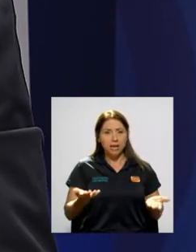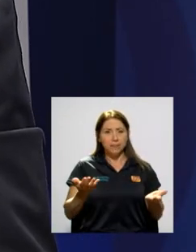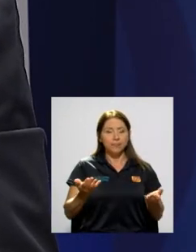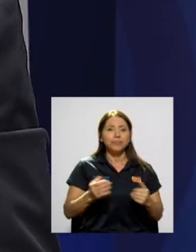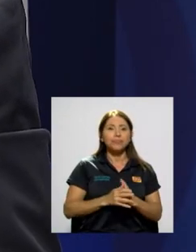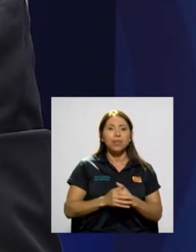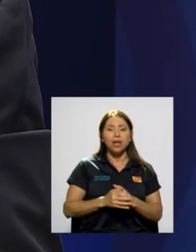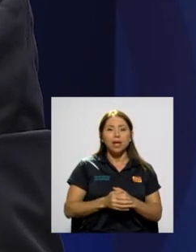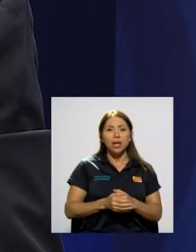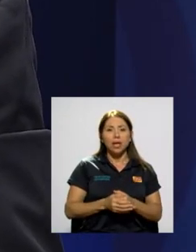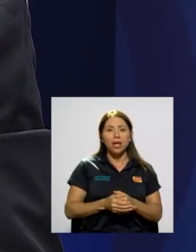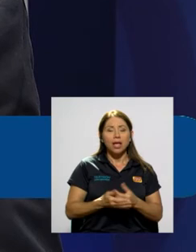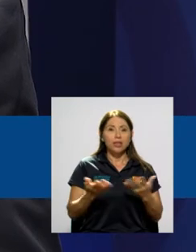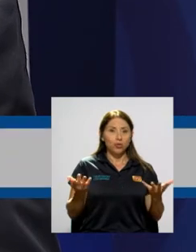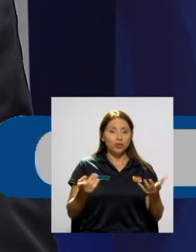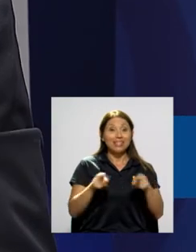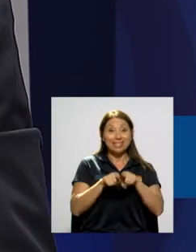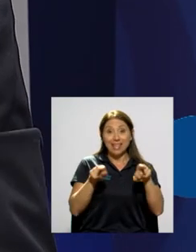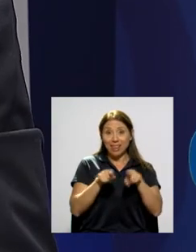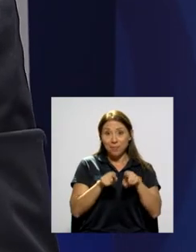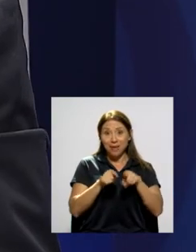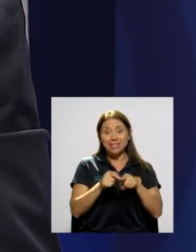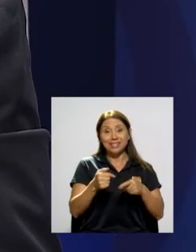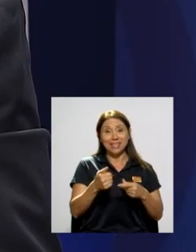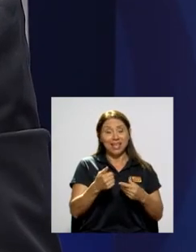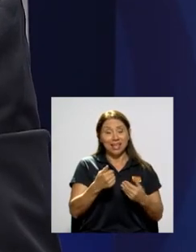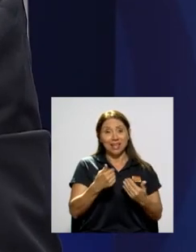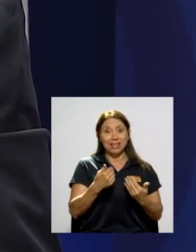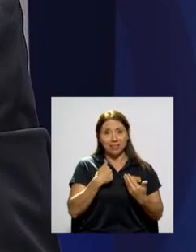Entonces, y si además tiene una expresión